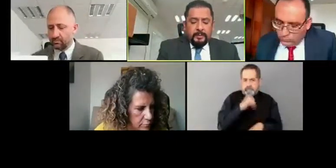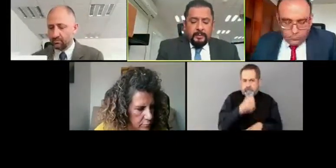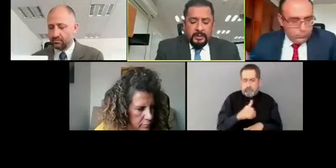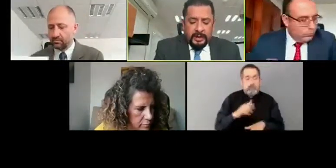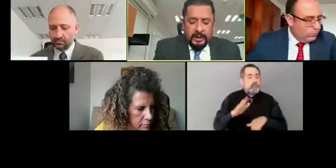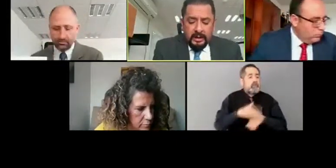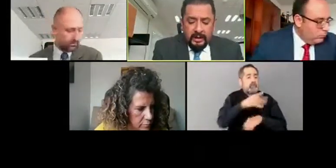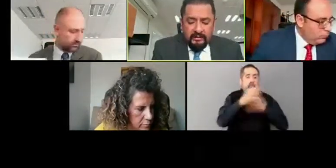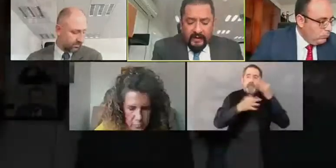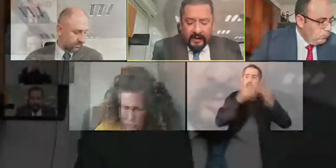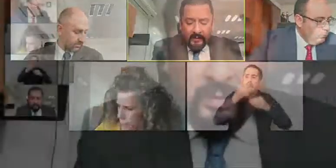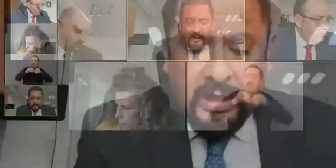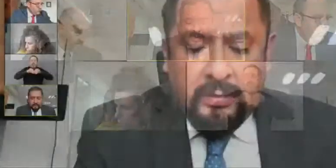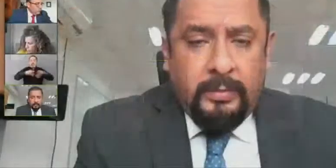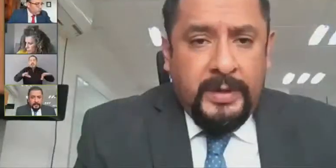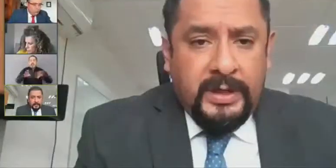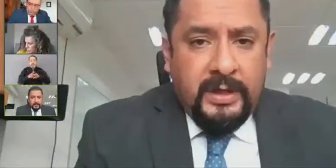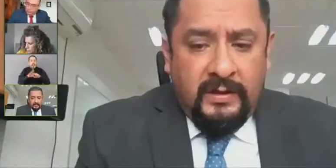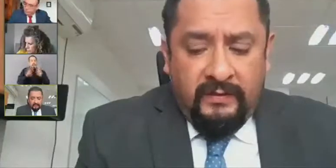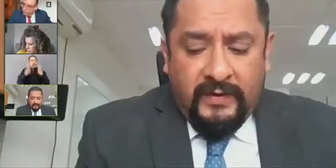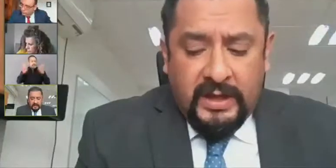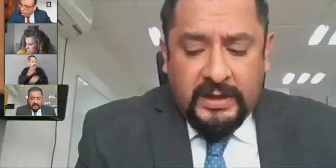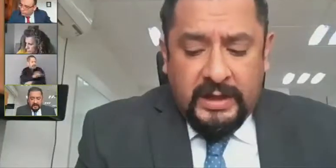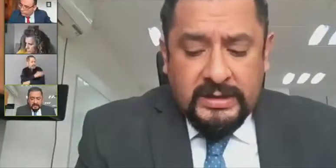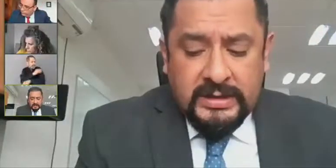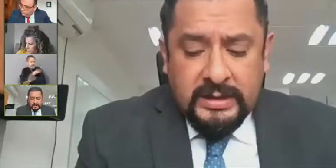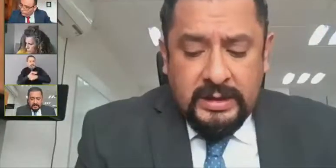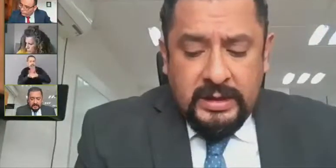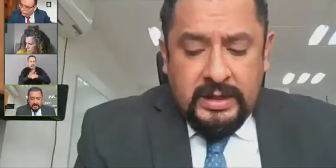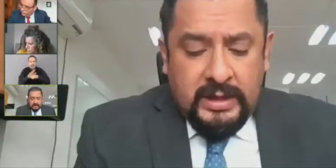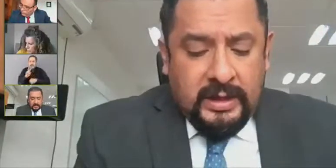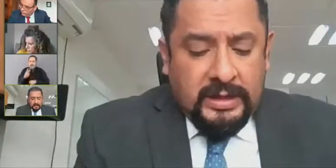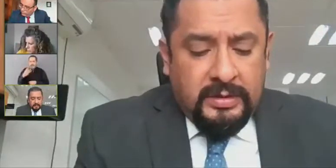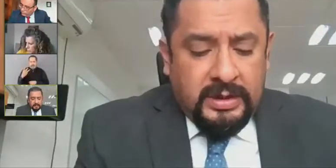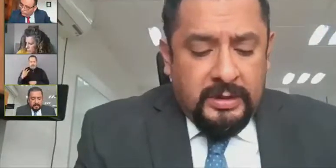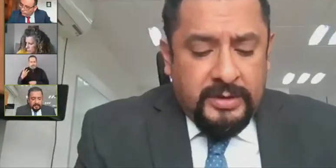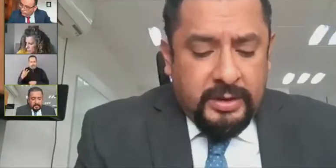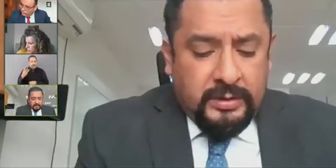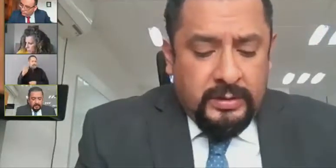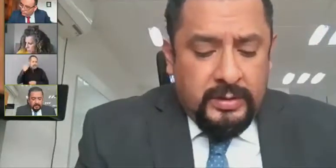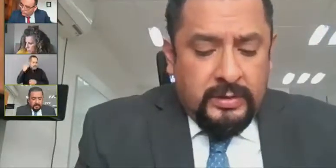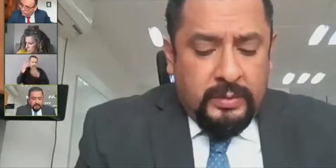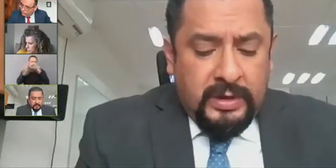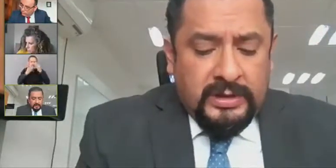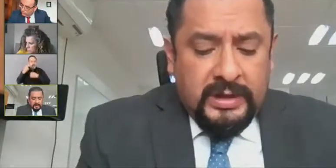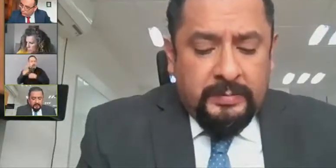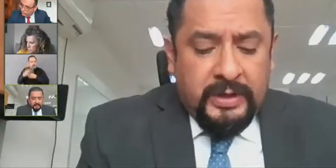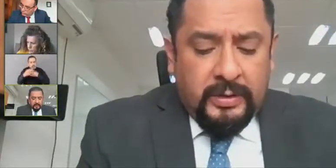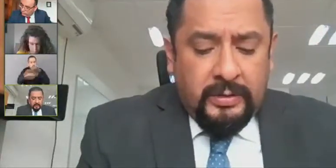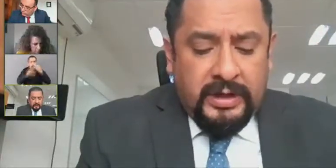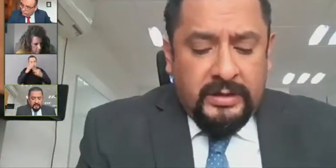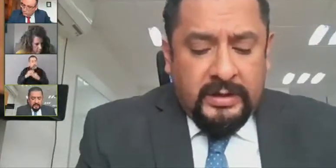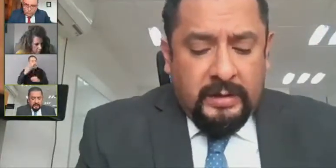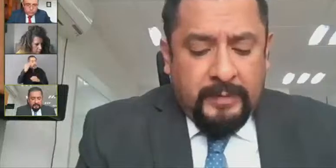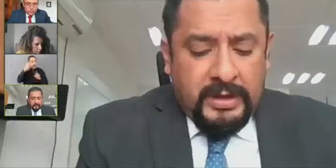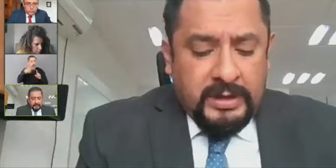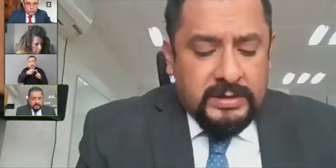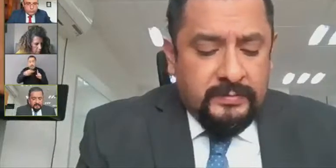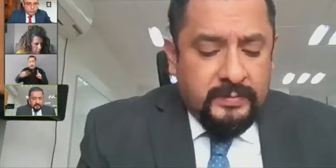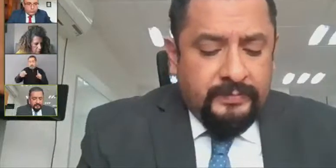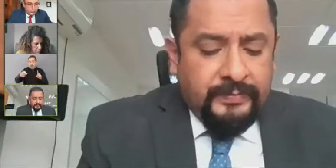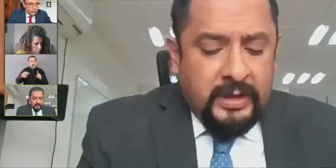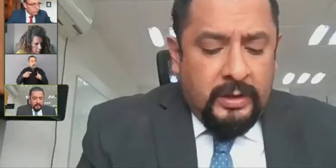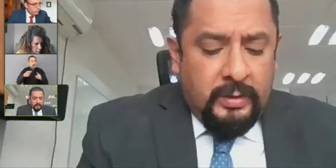del promocional vacuna COVID-B3 en radio y televisión durante el periodo de